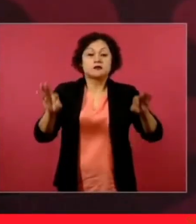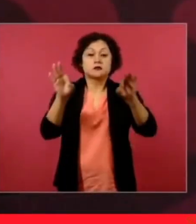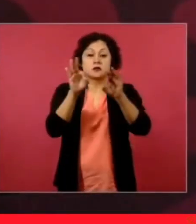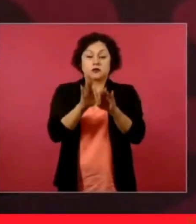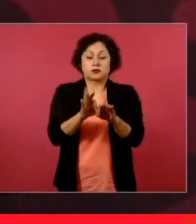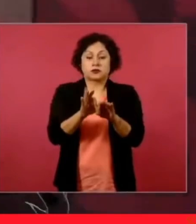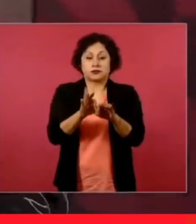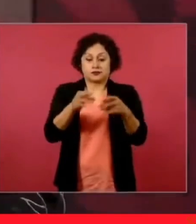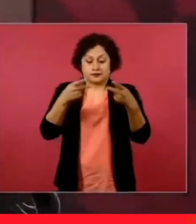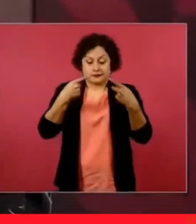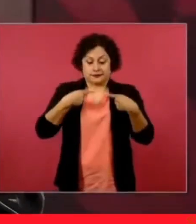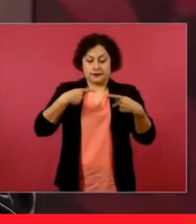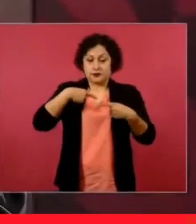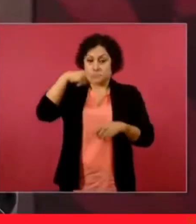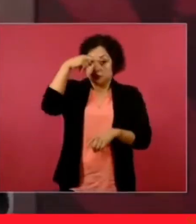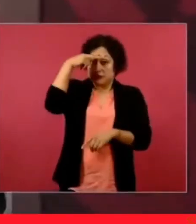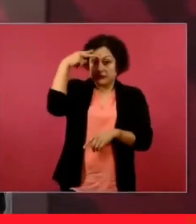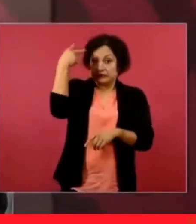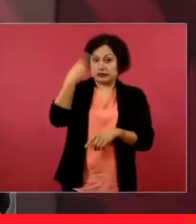actuó